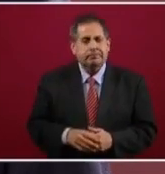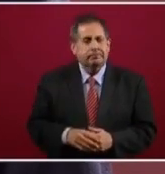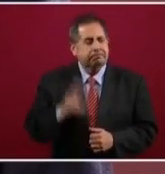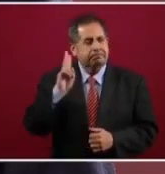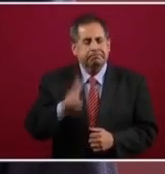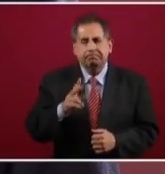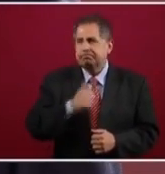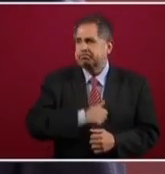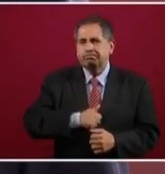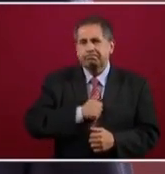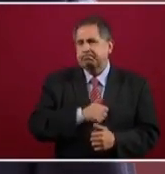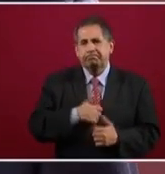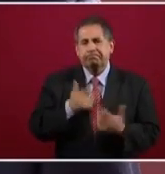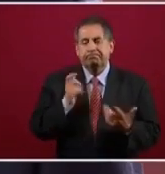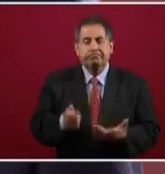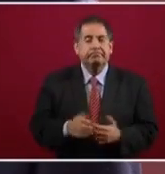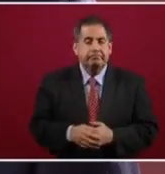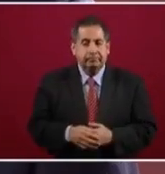lamentable,